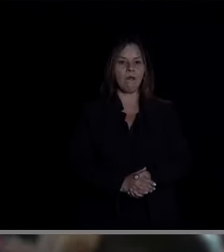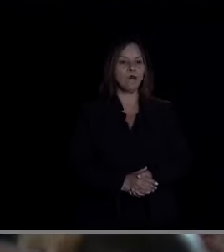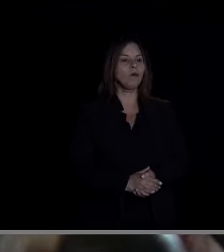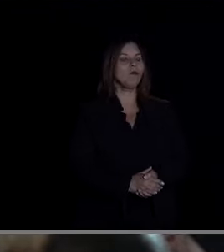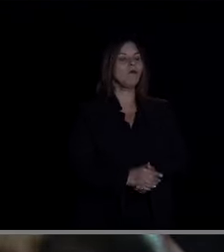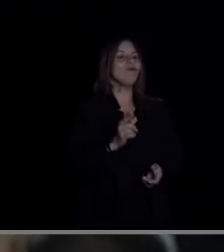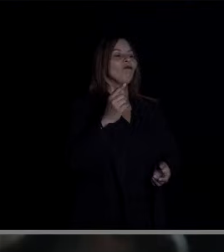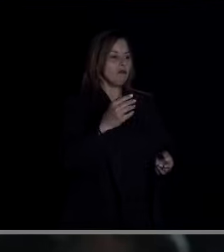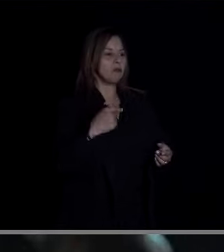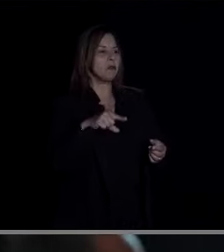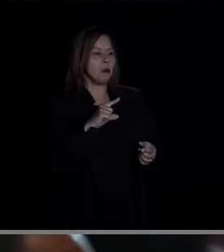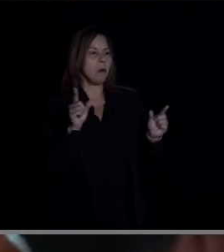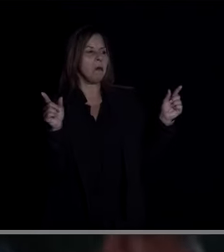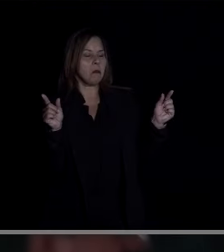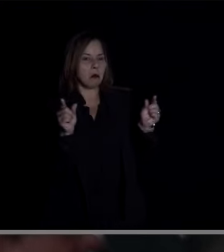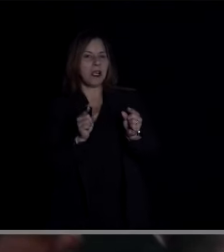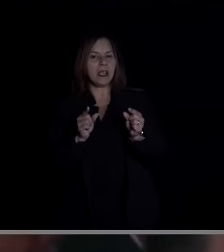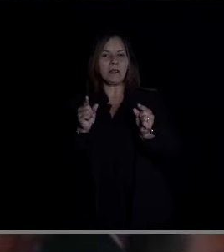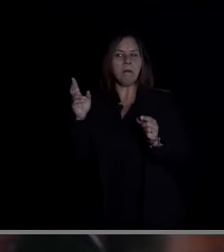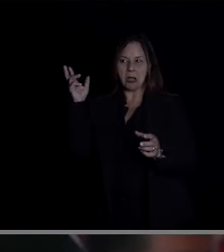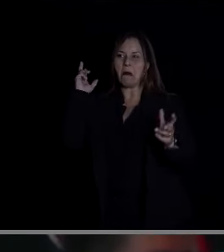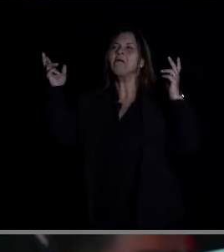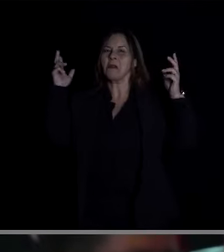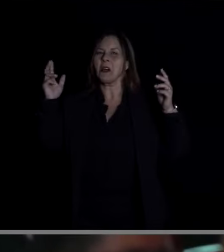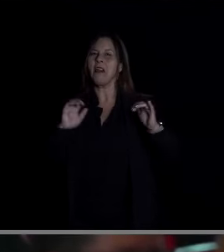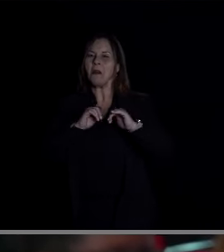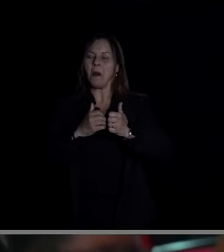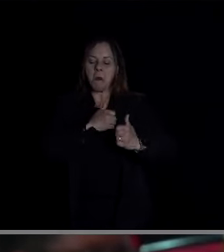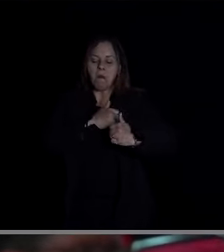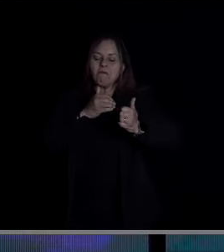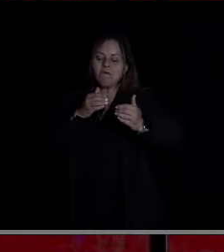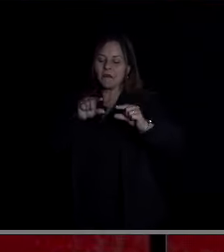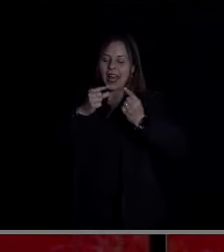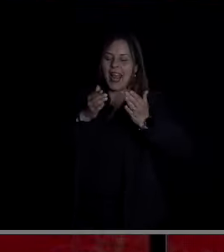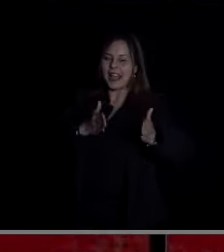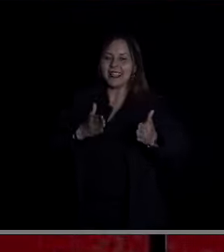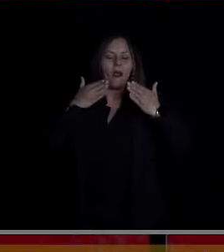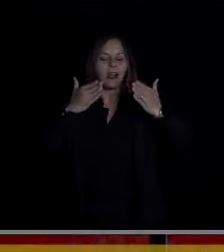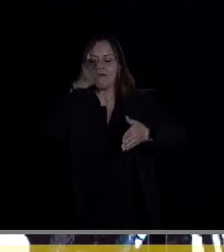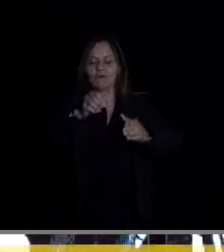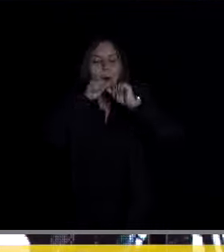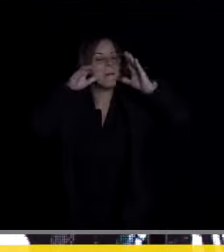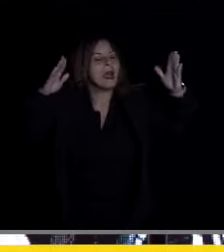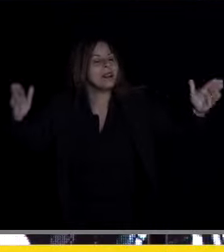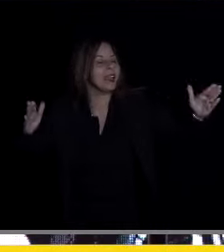Somos un puñado, pero sonamos como una explosión, un ejército. Gracias a un millón, señores. Dios me los bendiga.